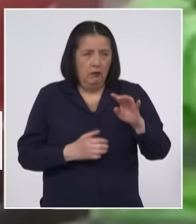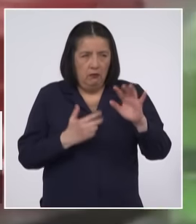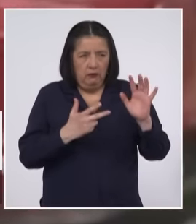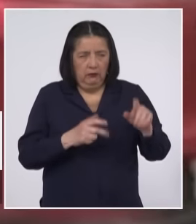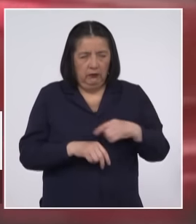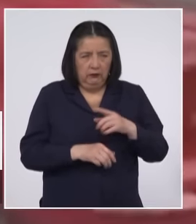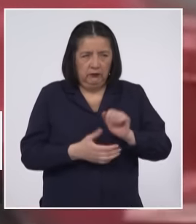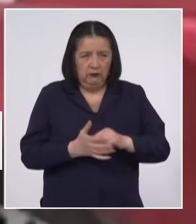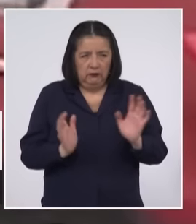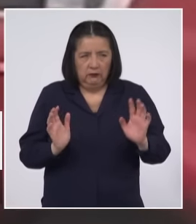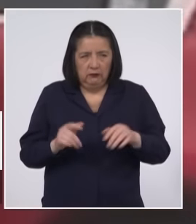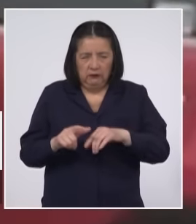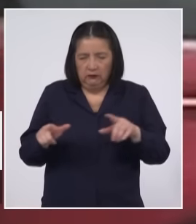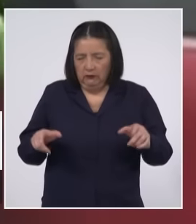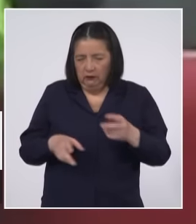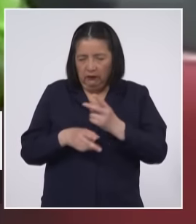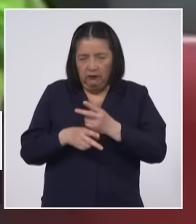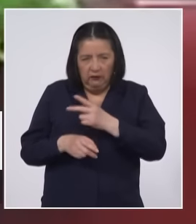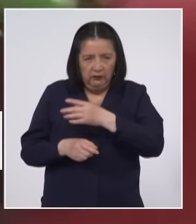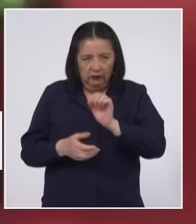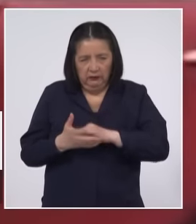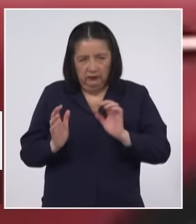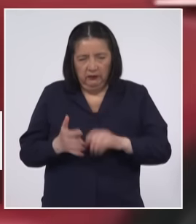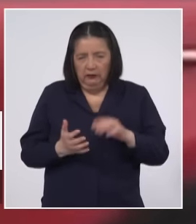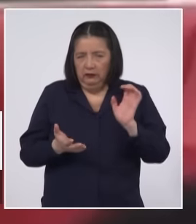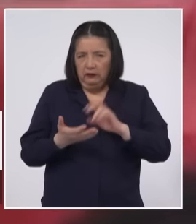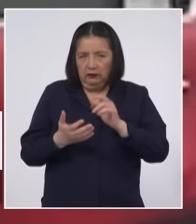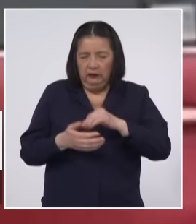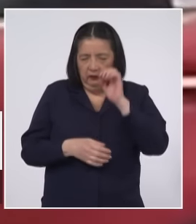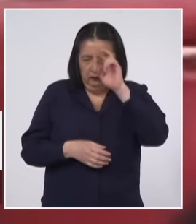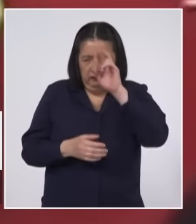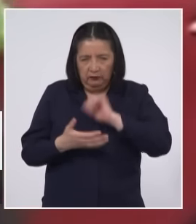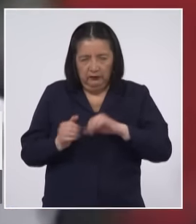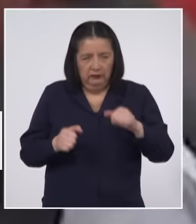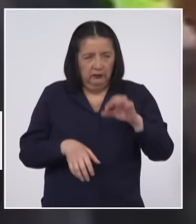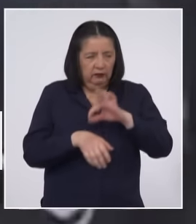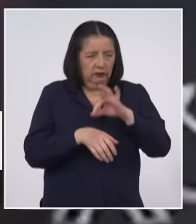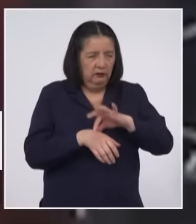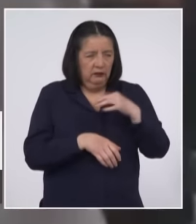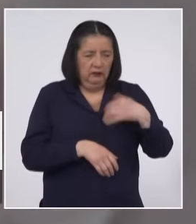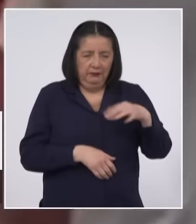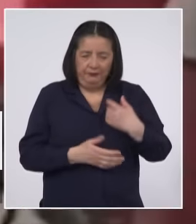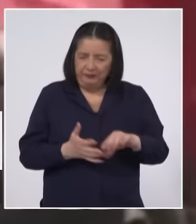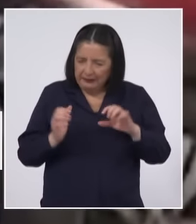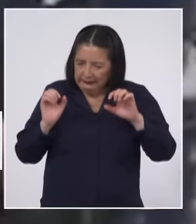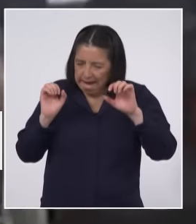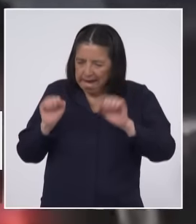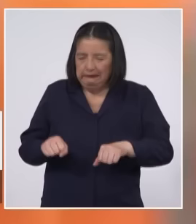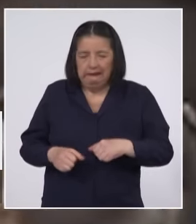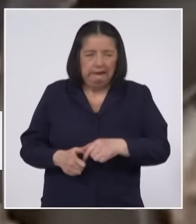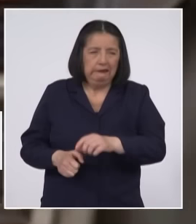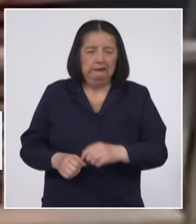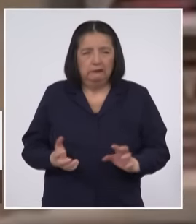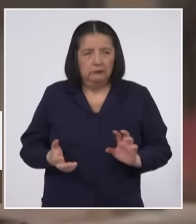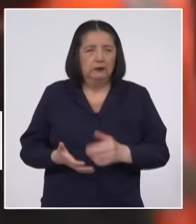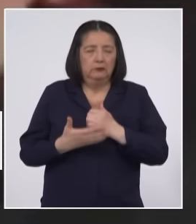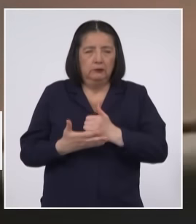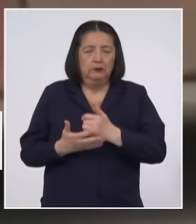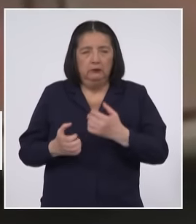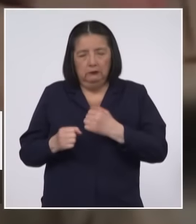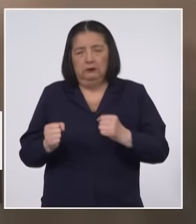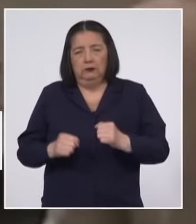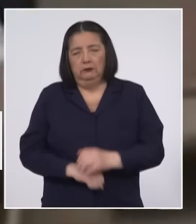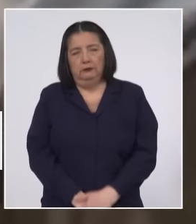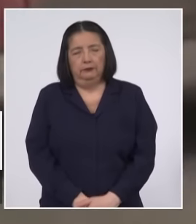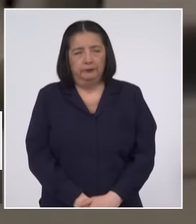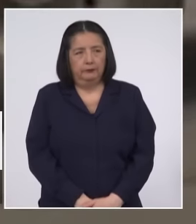permanecía en la unidad de cuidados intensivos de salud de Cusco, en donde los médicos hicieron todo lo posible para ayudarlo.